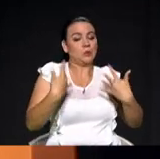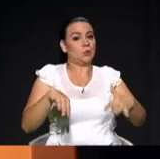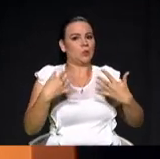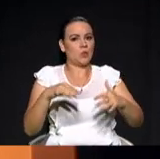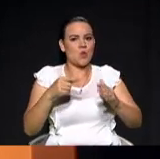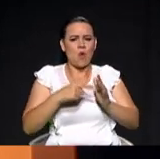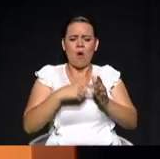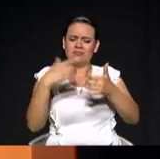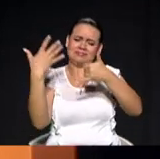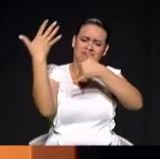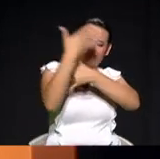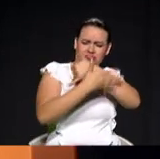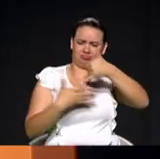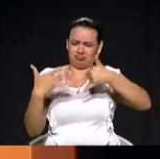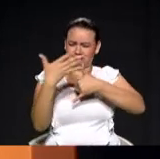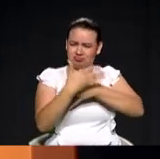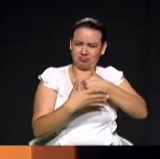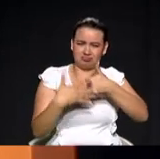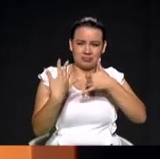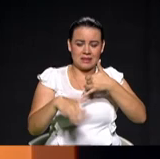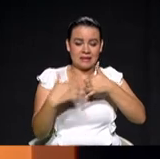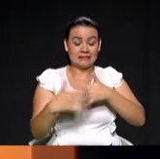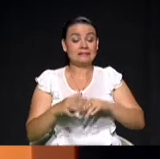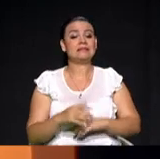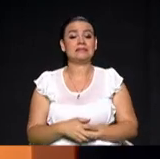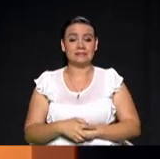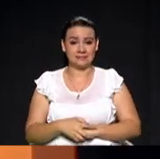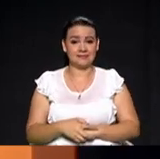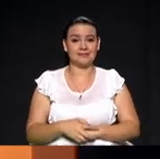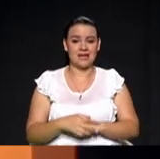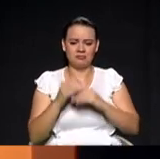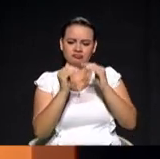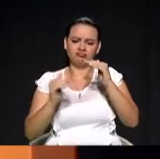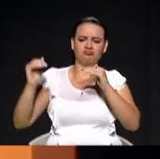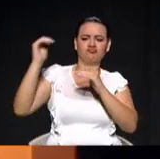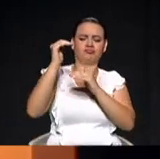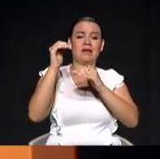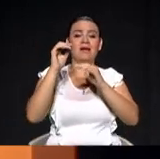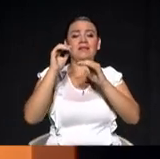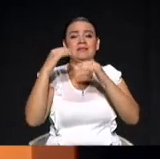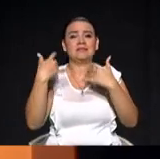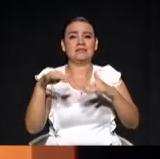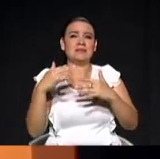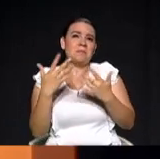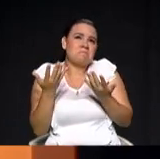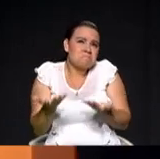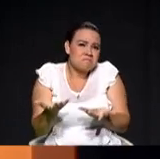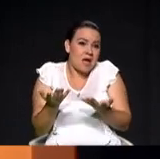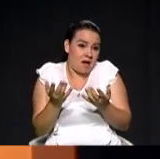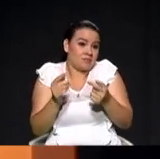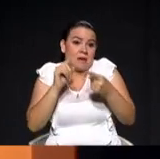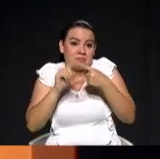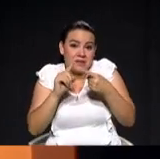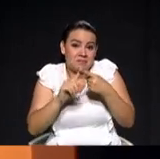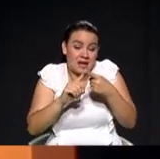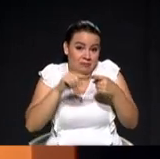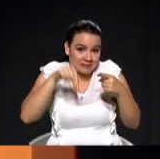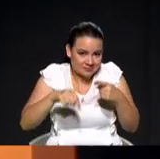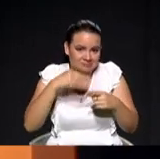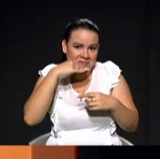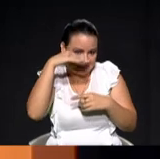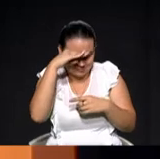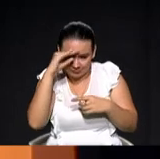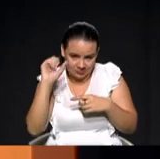redes sociales a nivel nacional también porque ocupando un importante puesto a nivel primero a nivel medellín